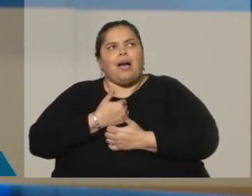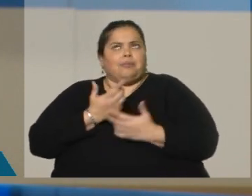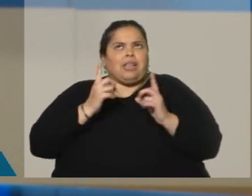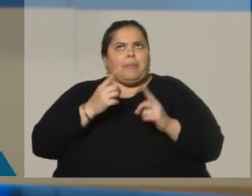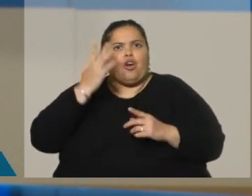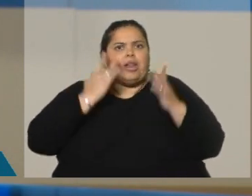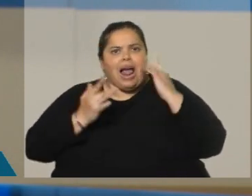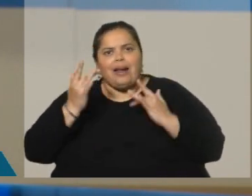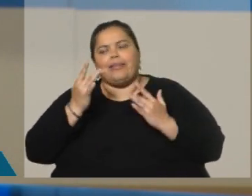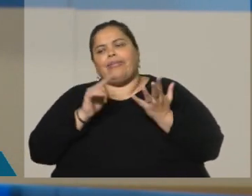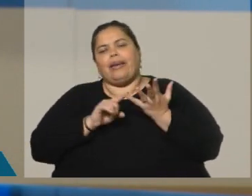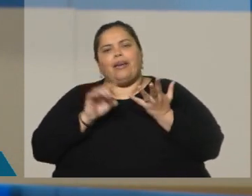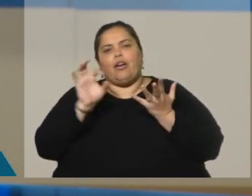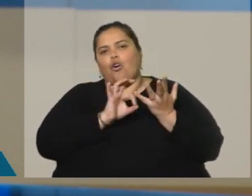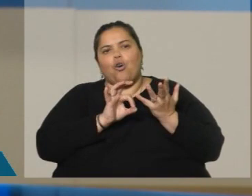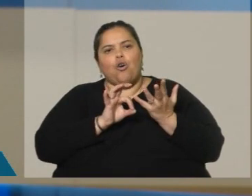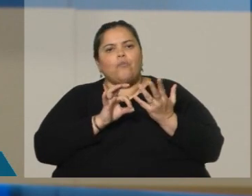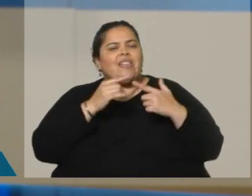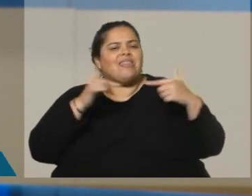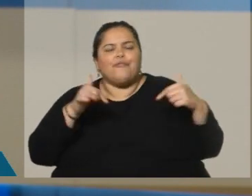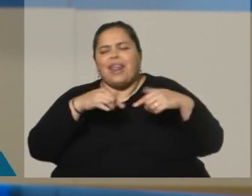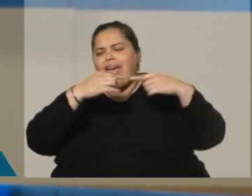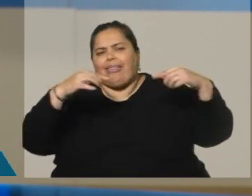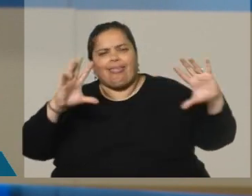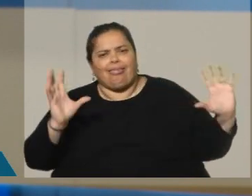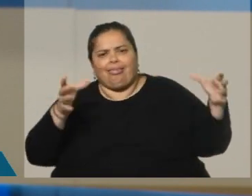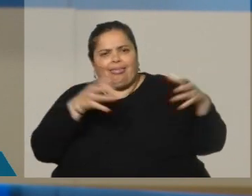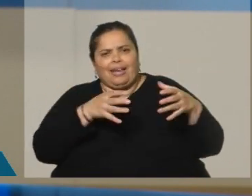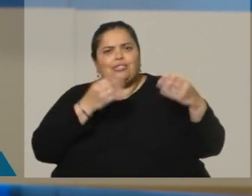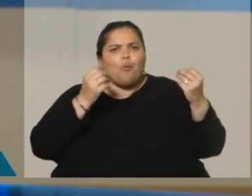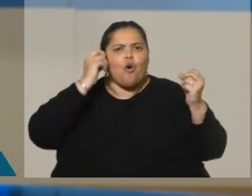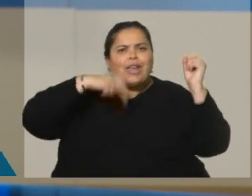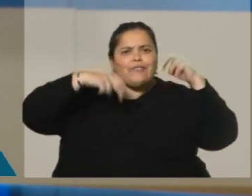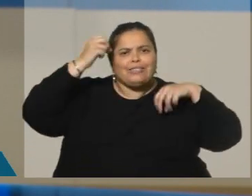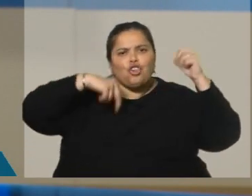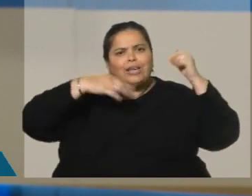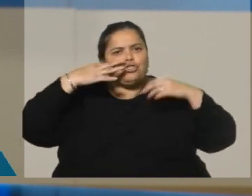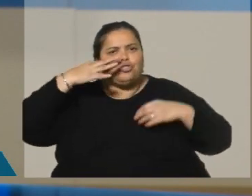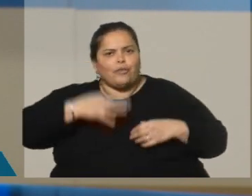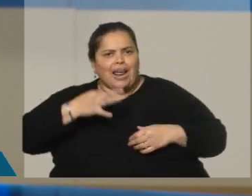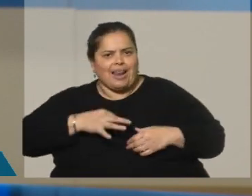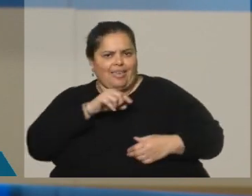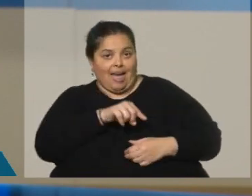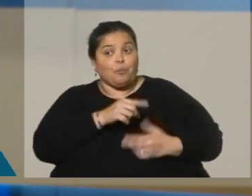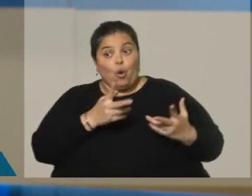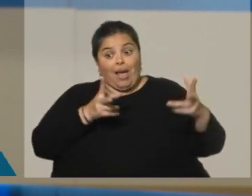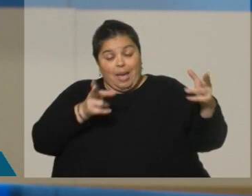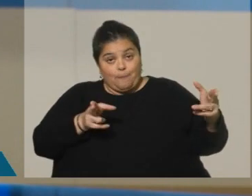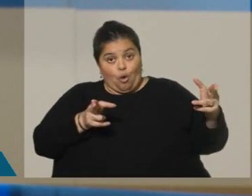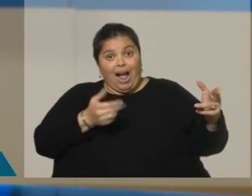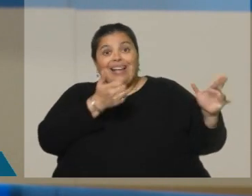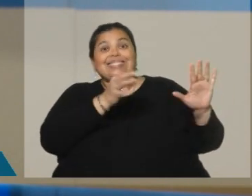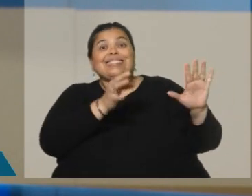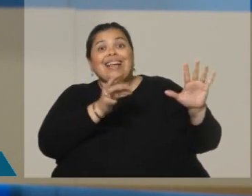tienen que ver con otro tipo de aproximaciones a la realidad y reflexiones de la realidad bueno dentro de esa época uno puede